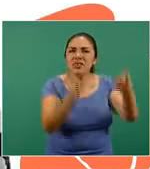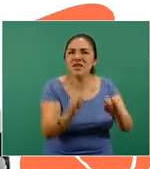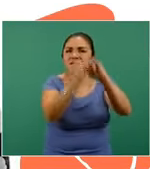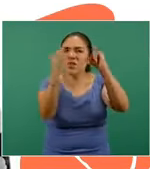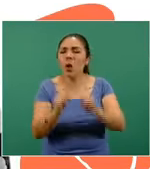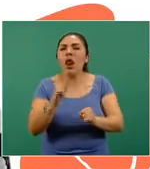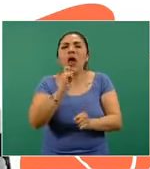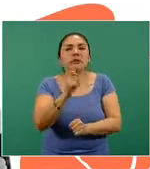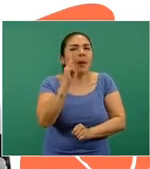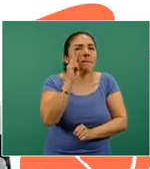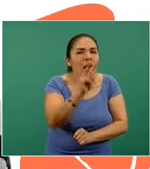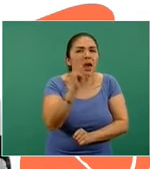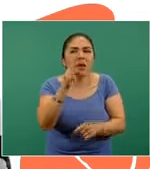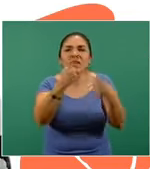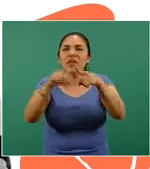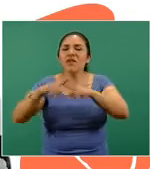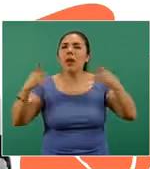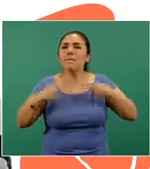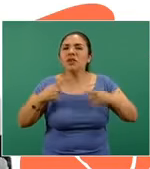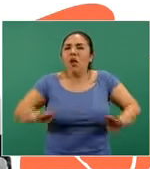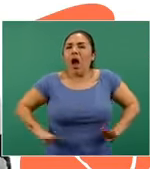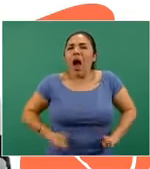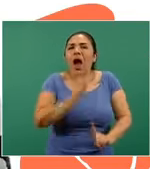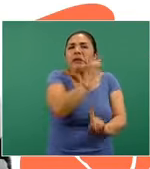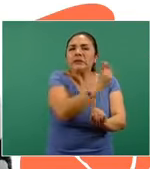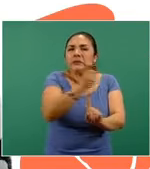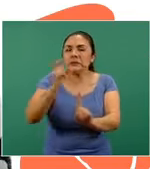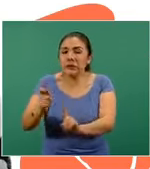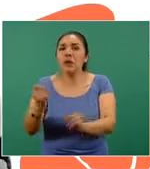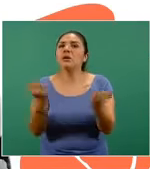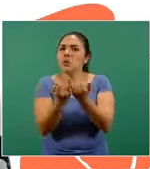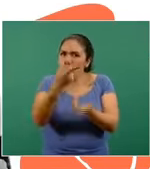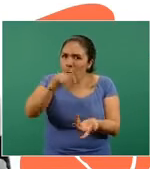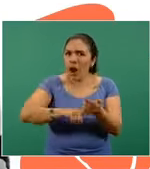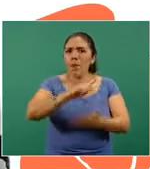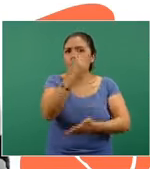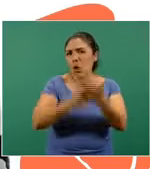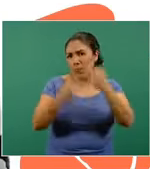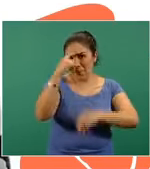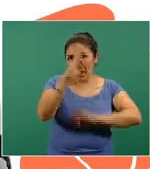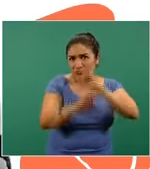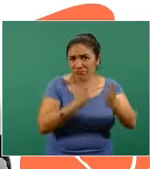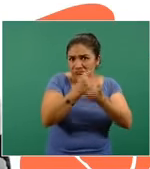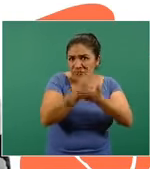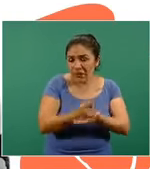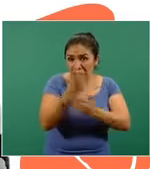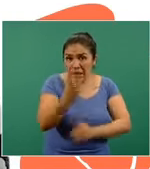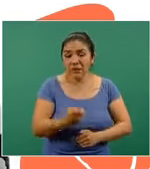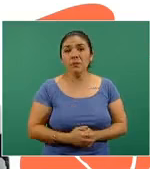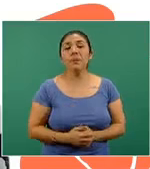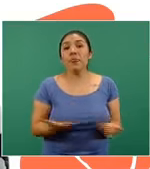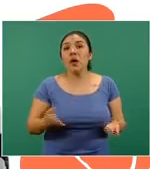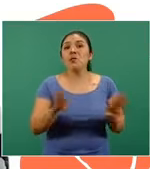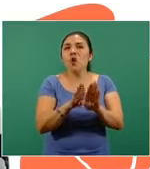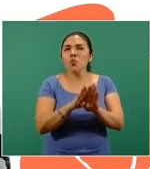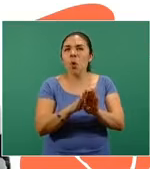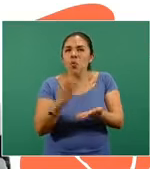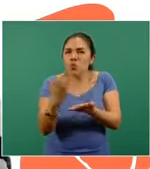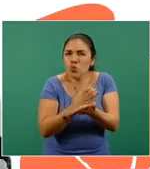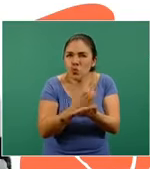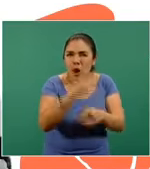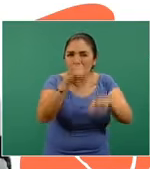y posibilidades de las distintas personas, incluso dentro de los programas de tratamiento. Es decir, que los abordajes deben